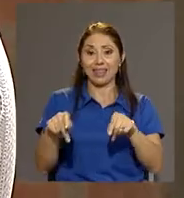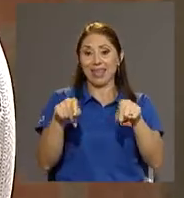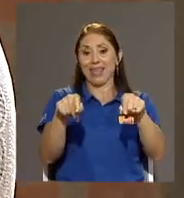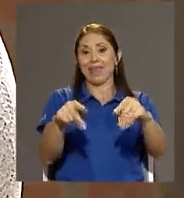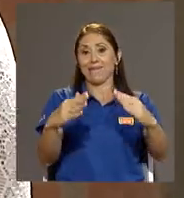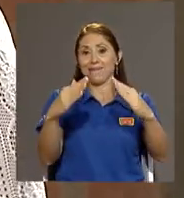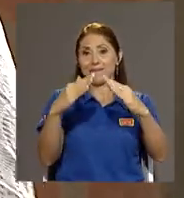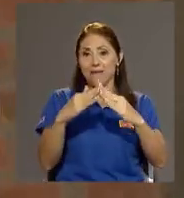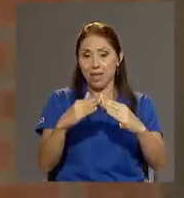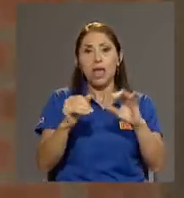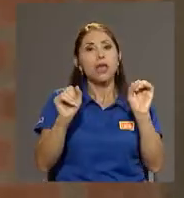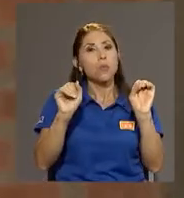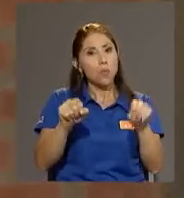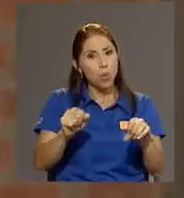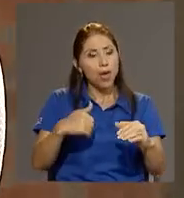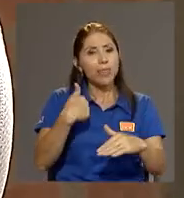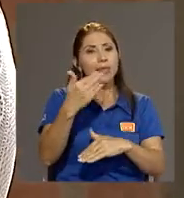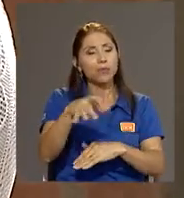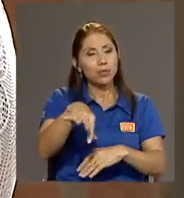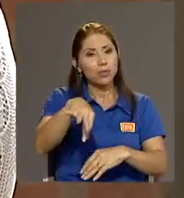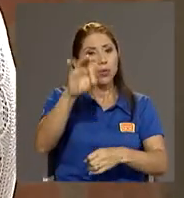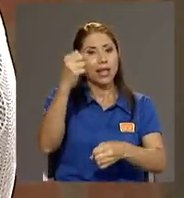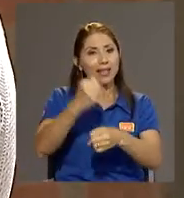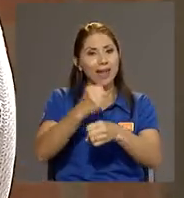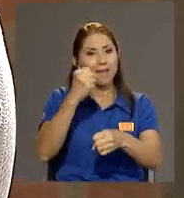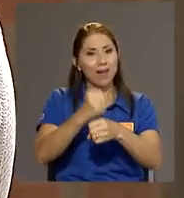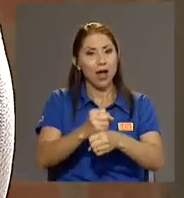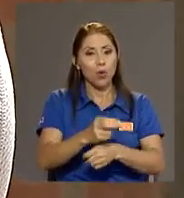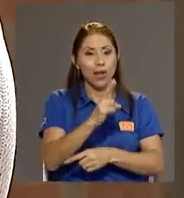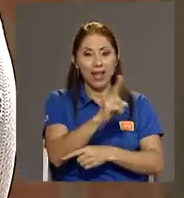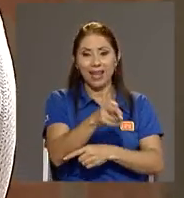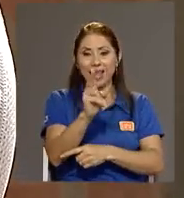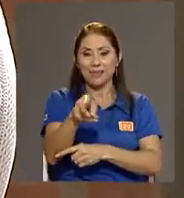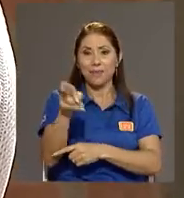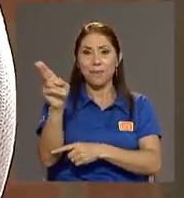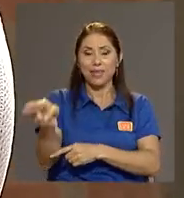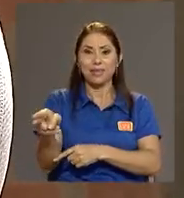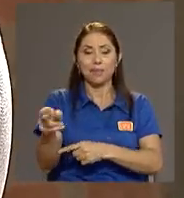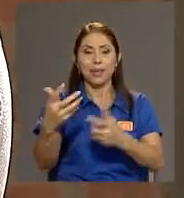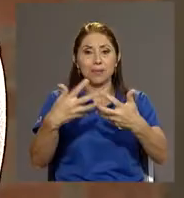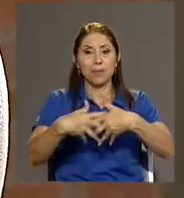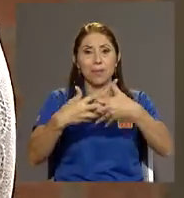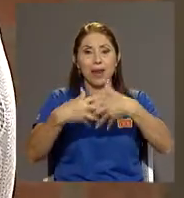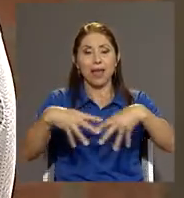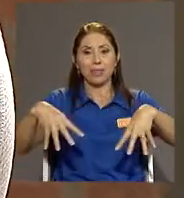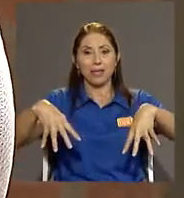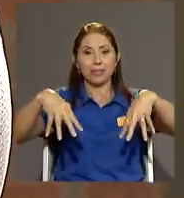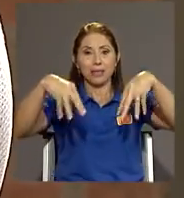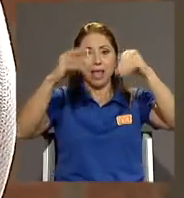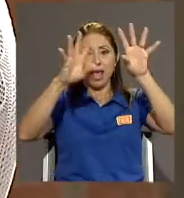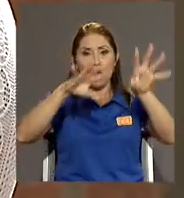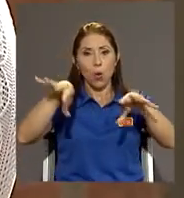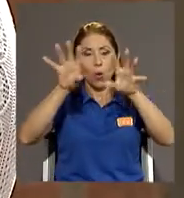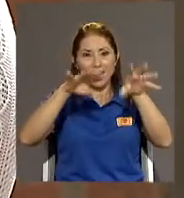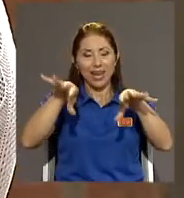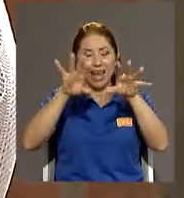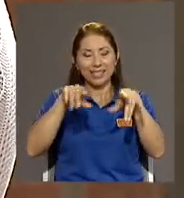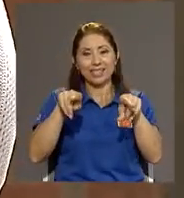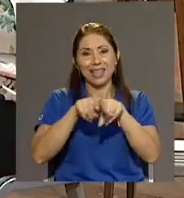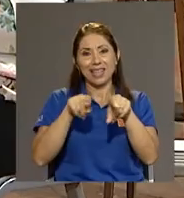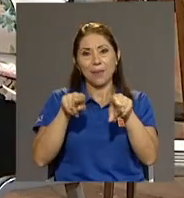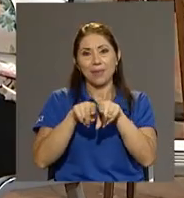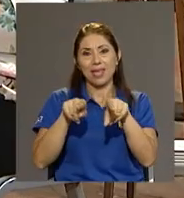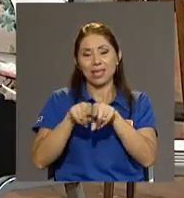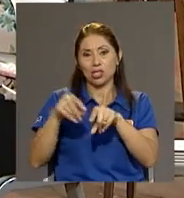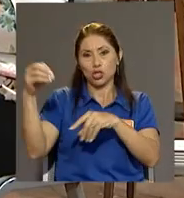pueda conseguir trabajo en las mismas plantas eólicas y solares de la zona. Claro, perdón, y además